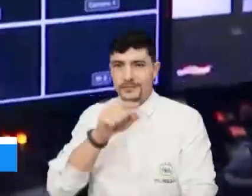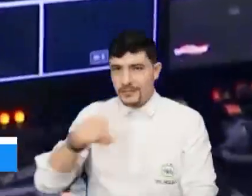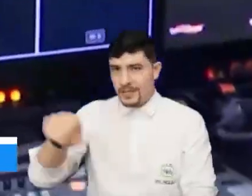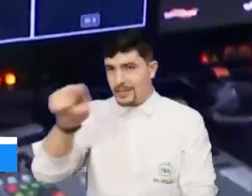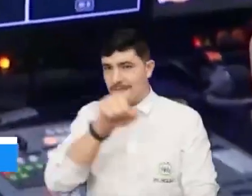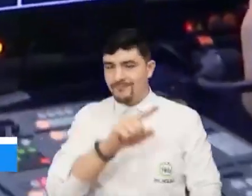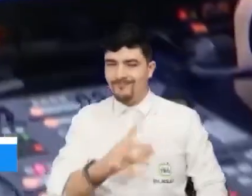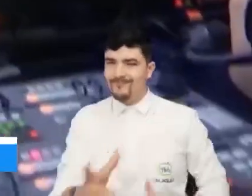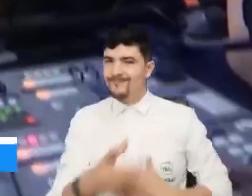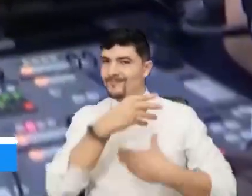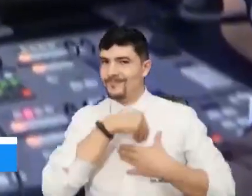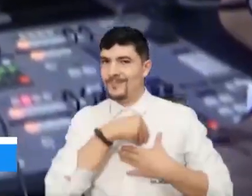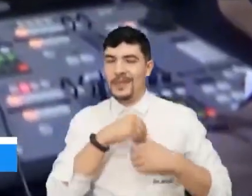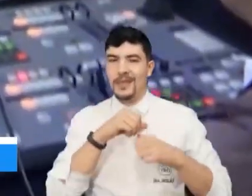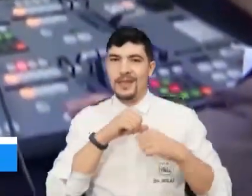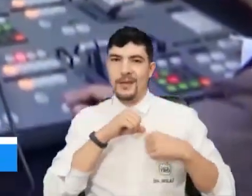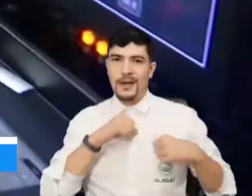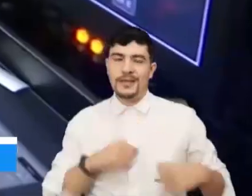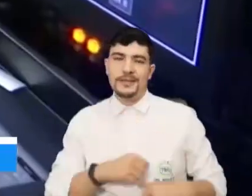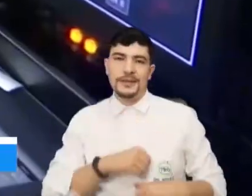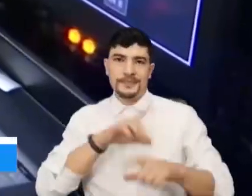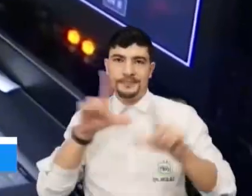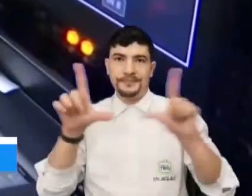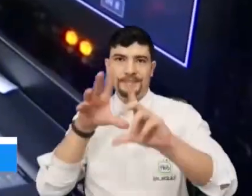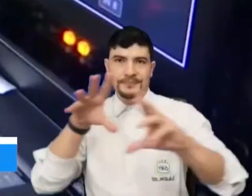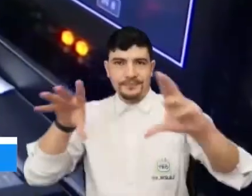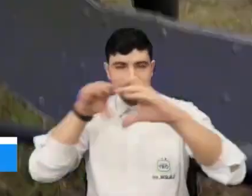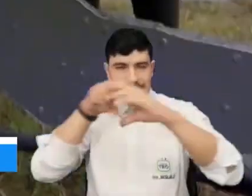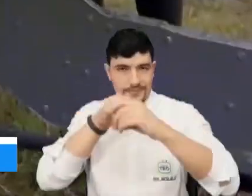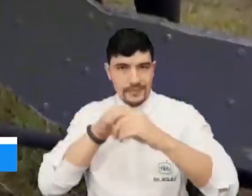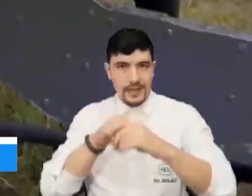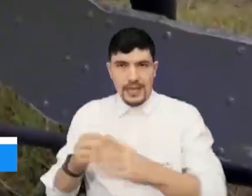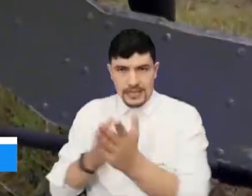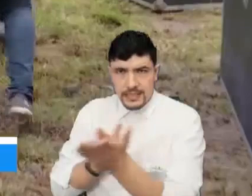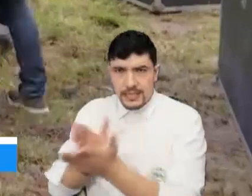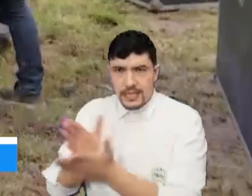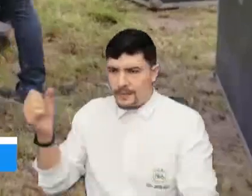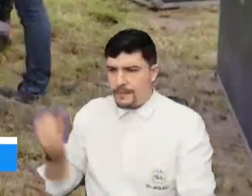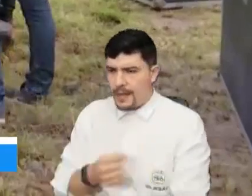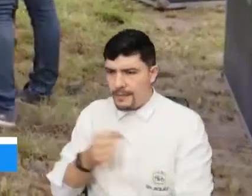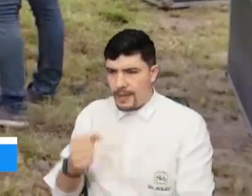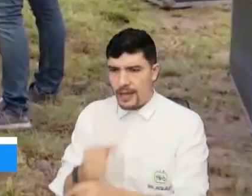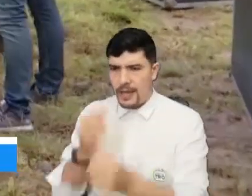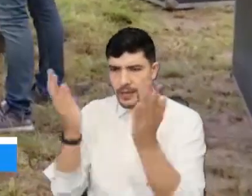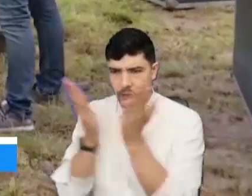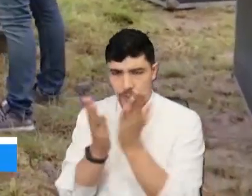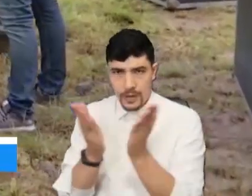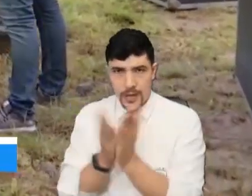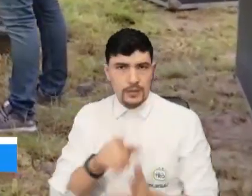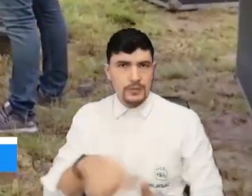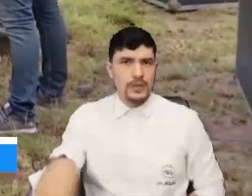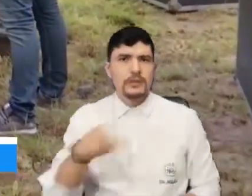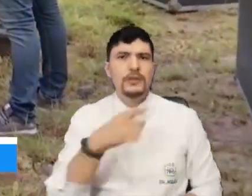canal Tro seguiremos trabajando por informar, educar, entretener y llevar contenido de valor a los hogares del Gran Santander.